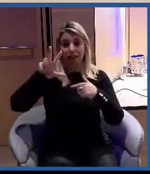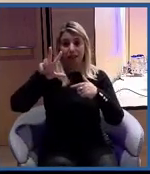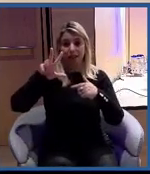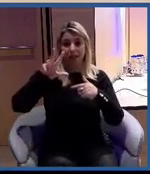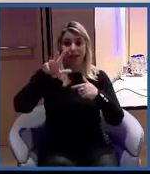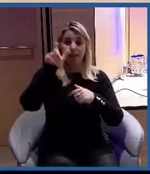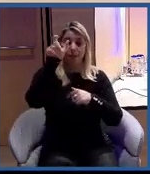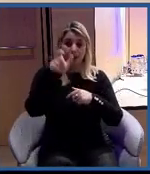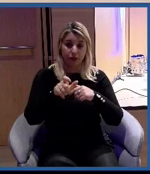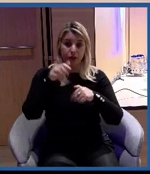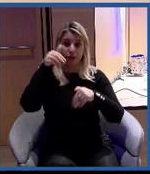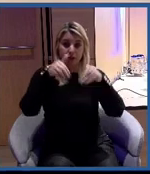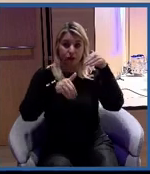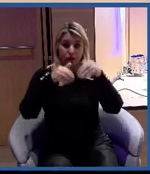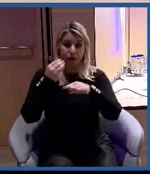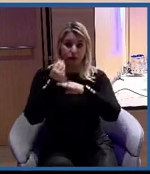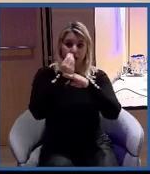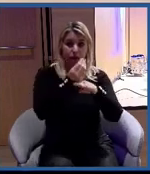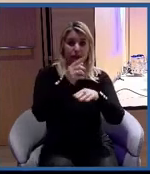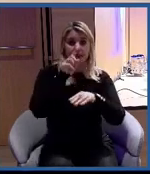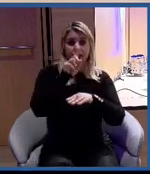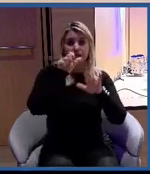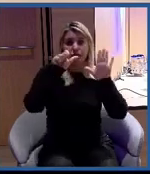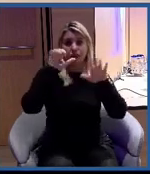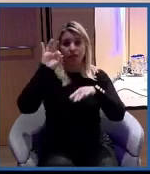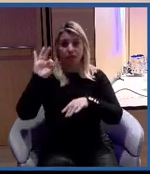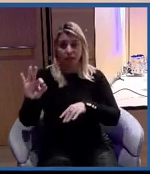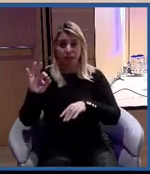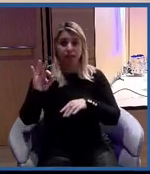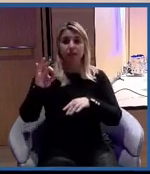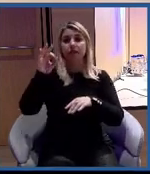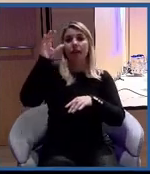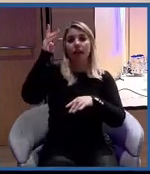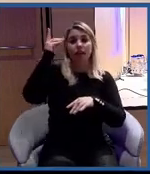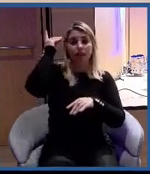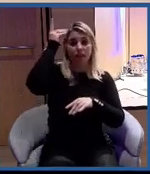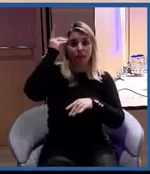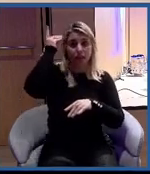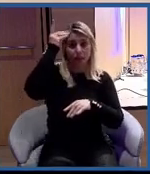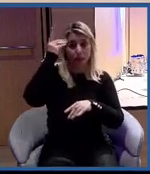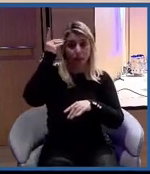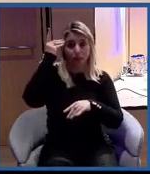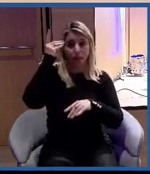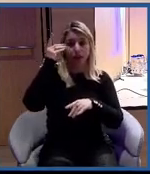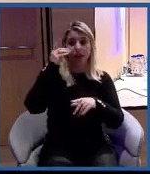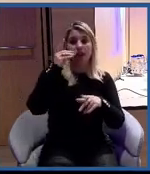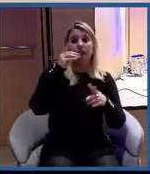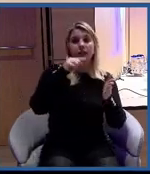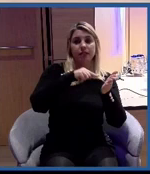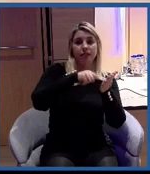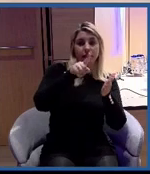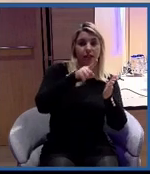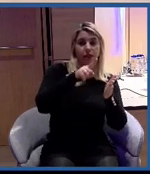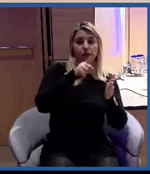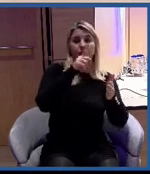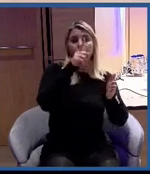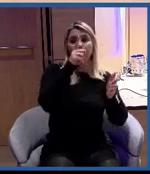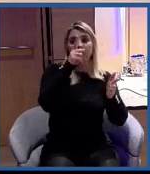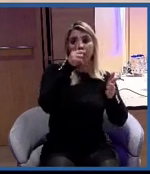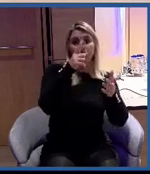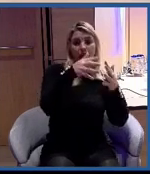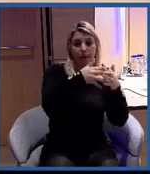eligieron 160 diputados 20 diputados al parlamento centroamericano y 300 las 40